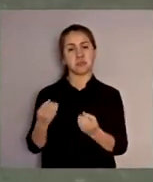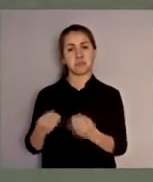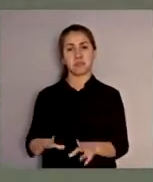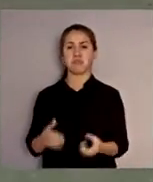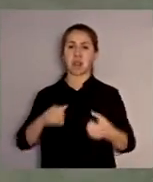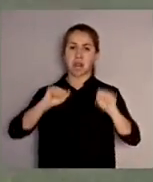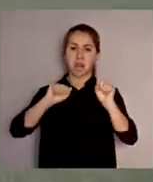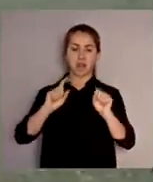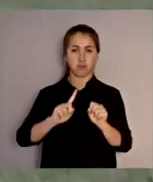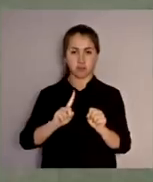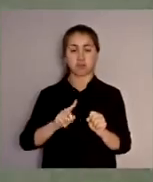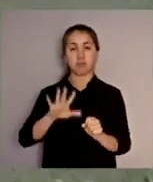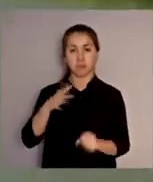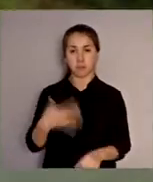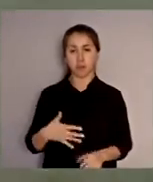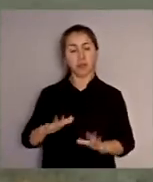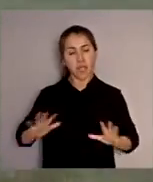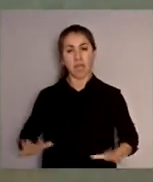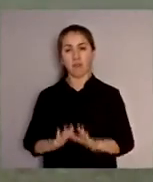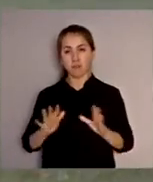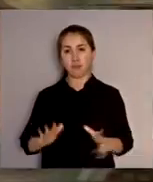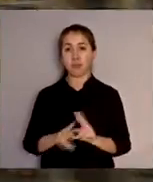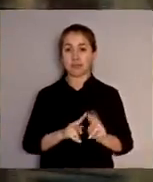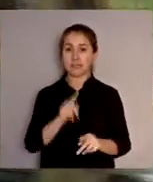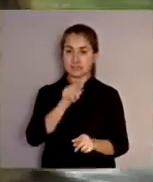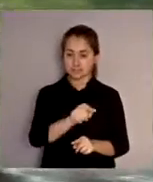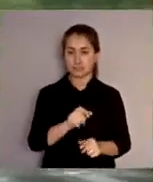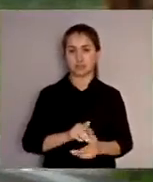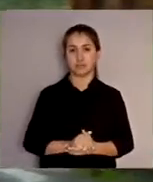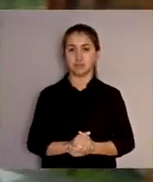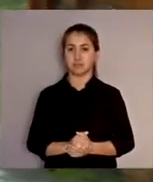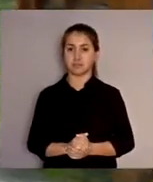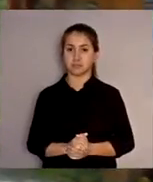ganar. Lo importante es el esfuerzo de no hacerlo.